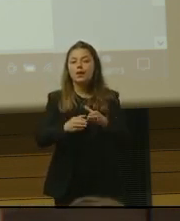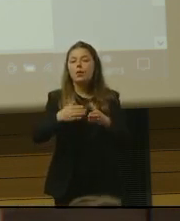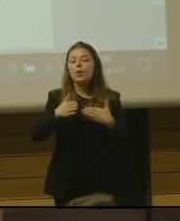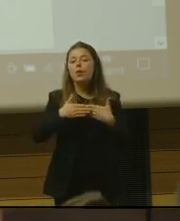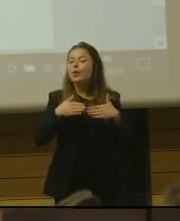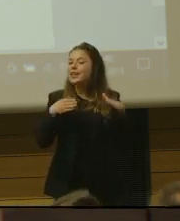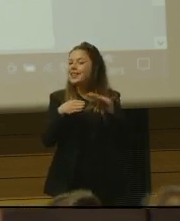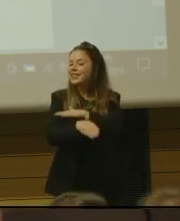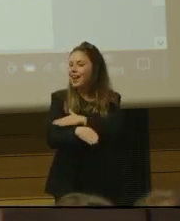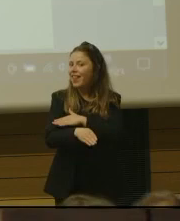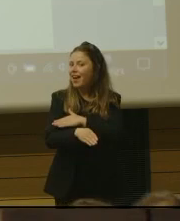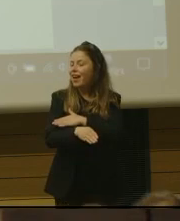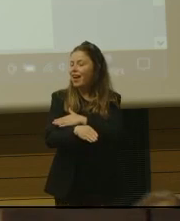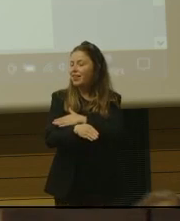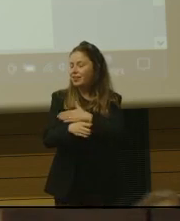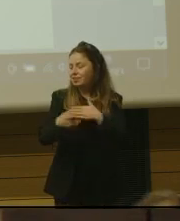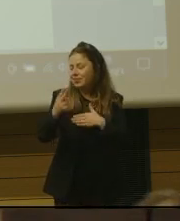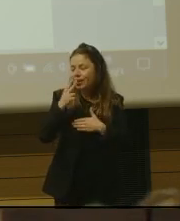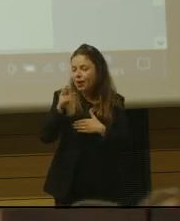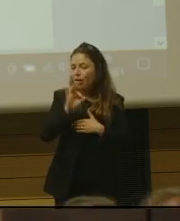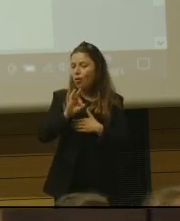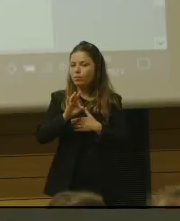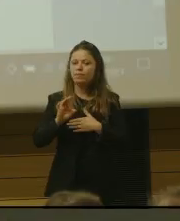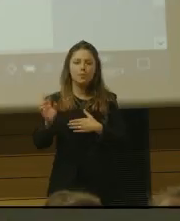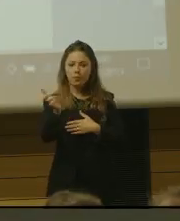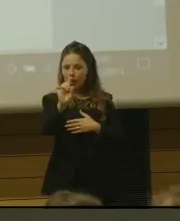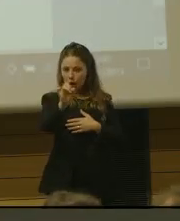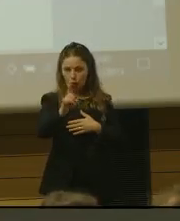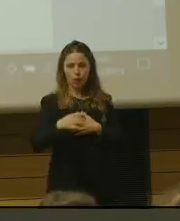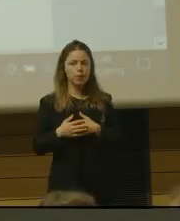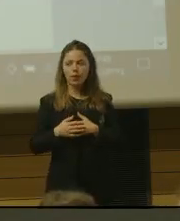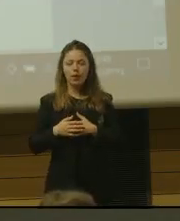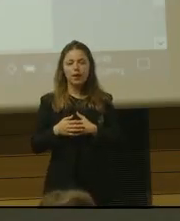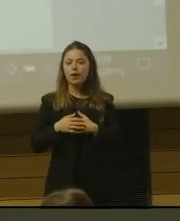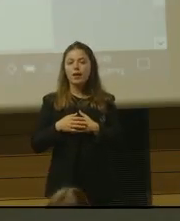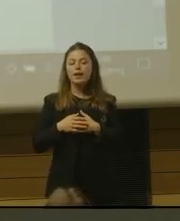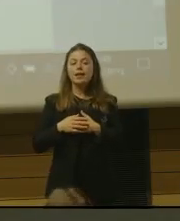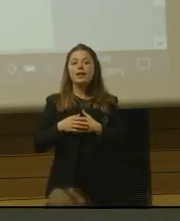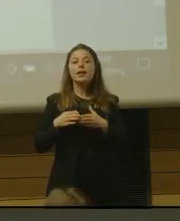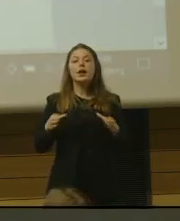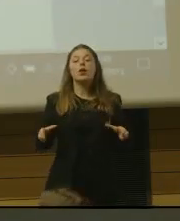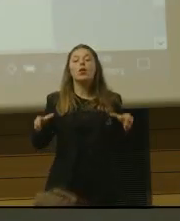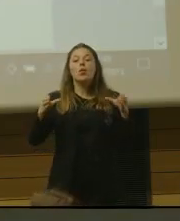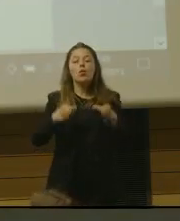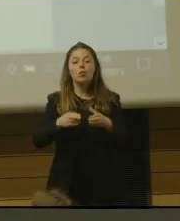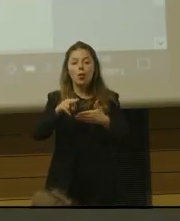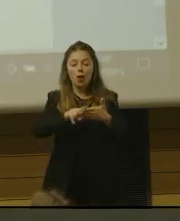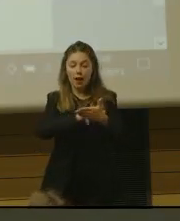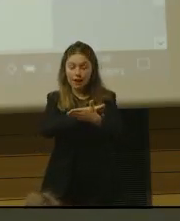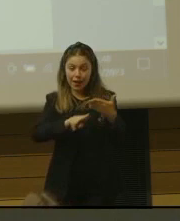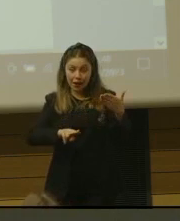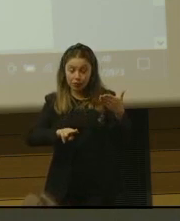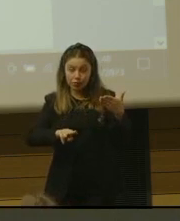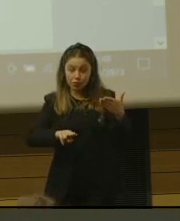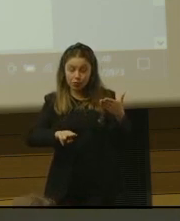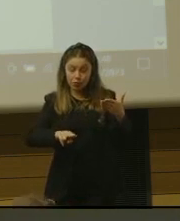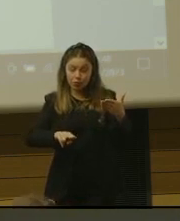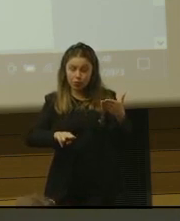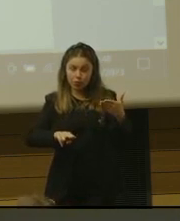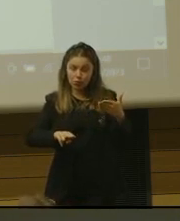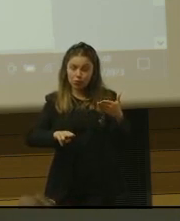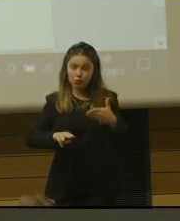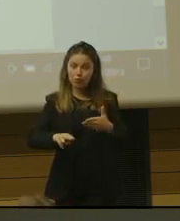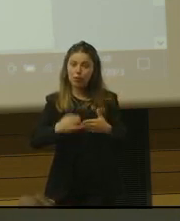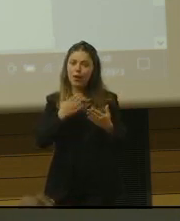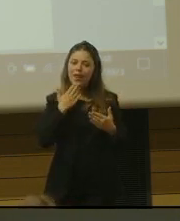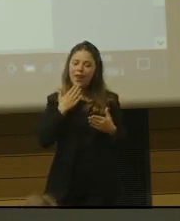tabaco o veis que los jóvenes ahí...? No. Yo creo que dentro de la población gitana, además, se empieza a una